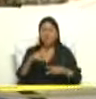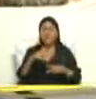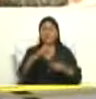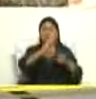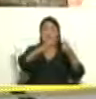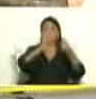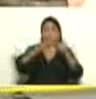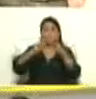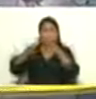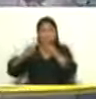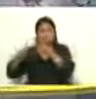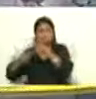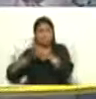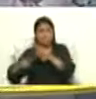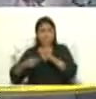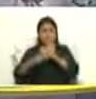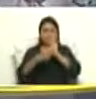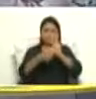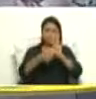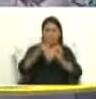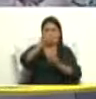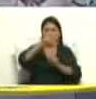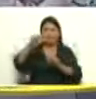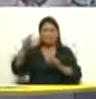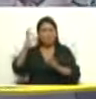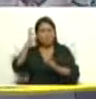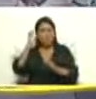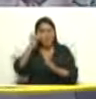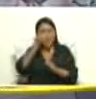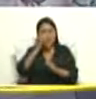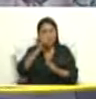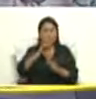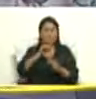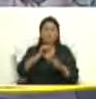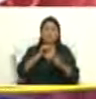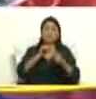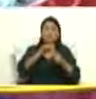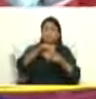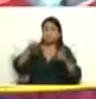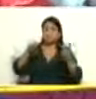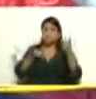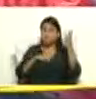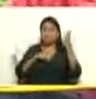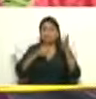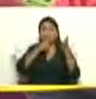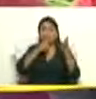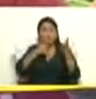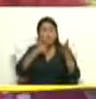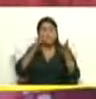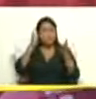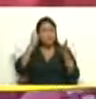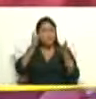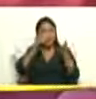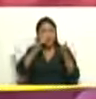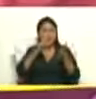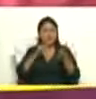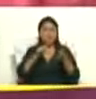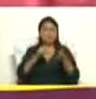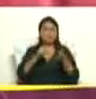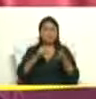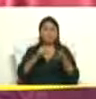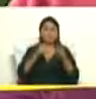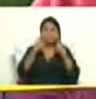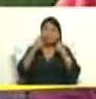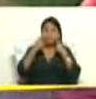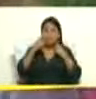América todos estos muchachos y muchachos mira qué bonitos son Mira bonitos y bonitas Mira Ah no le han